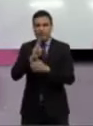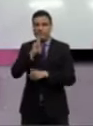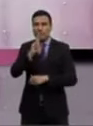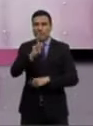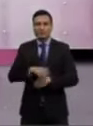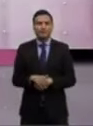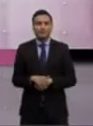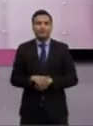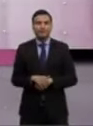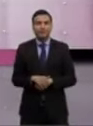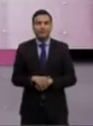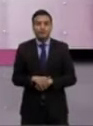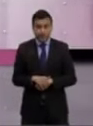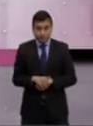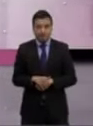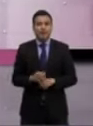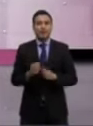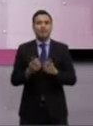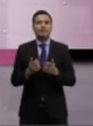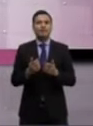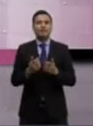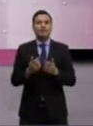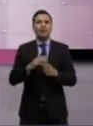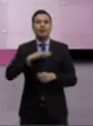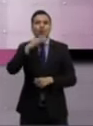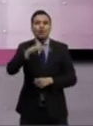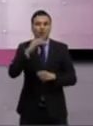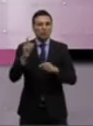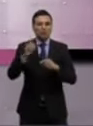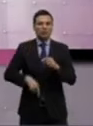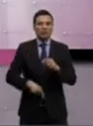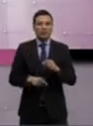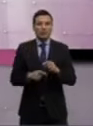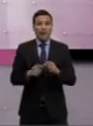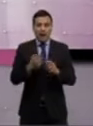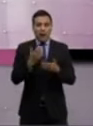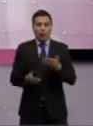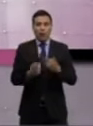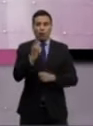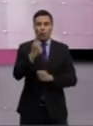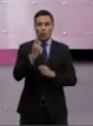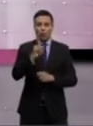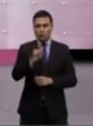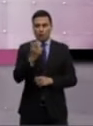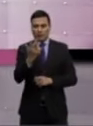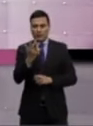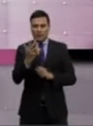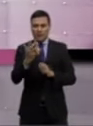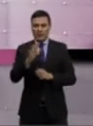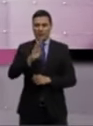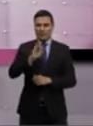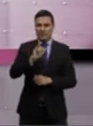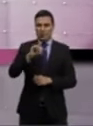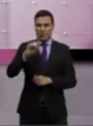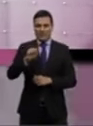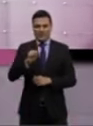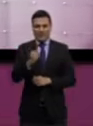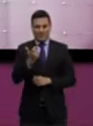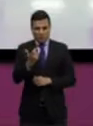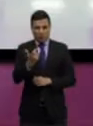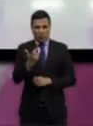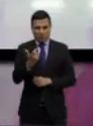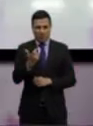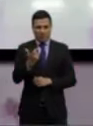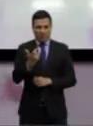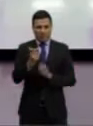esta batalla a la corrupción, el gobierno federal ha recuperado 1.5 billones de pesos, y esto obviamente